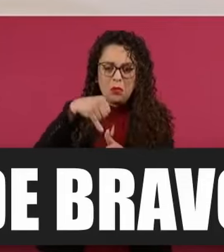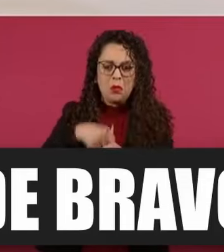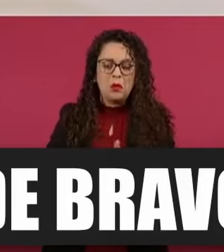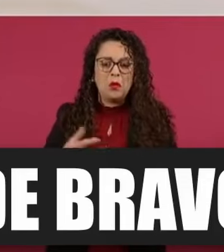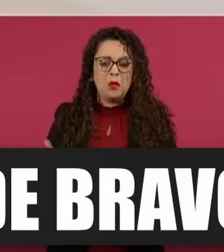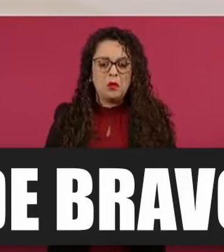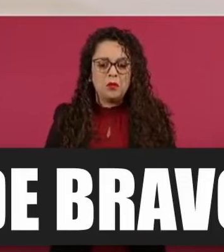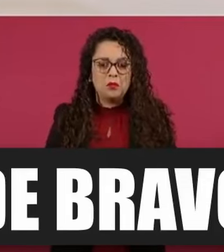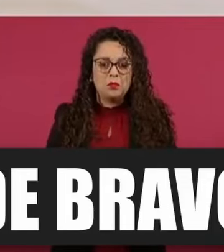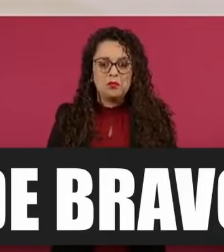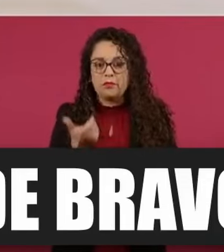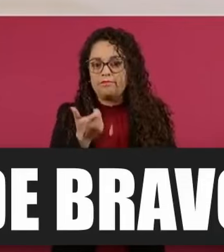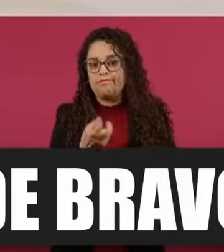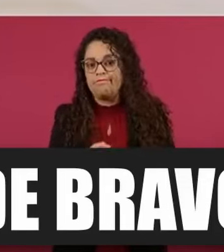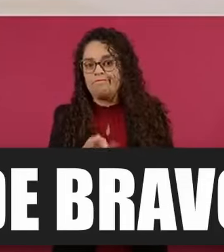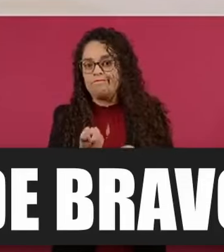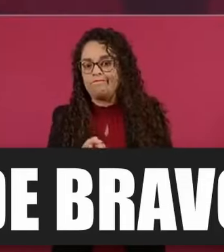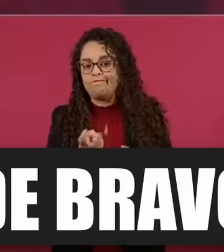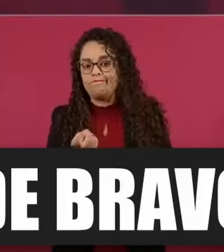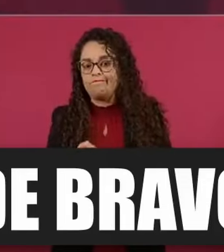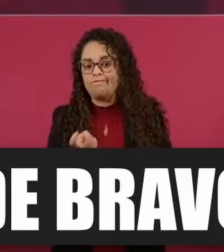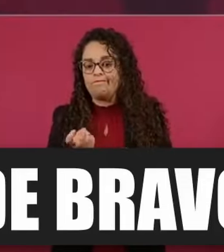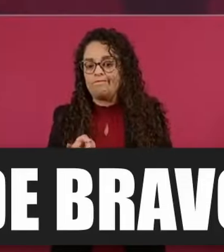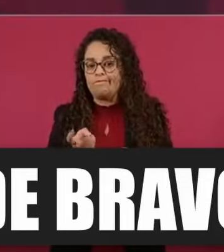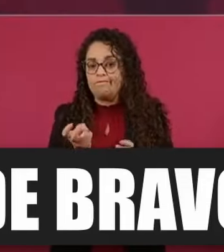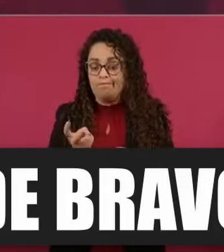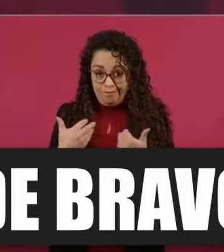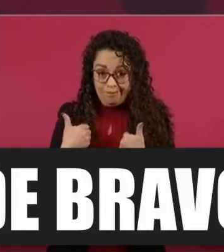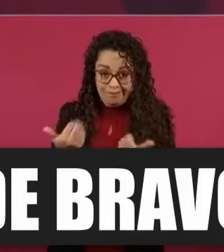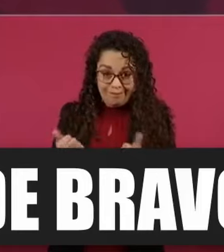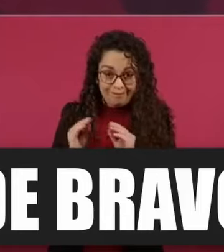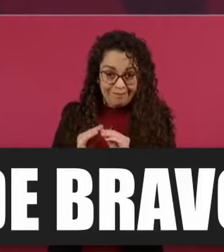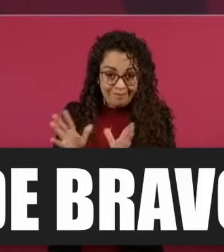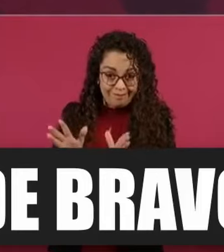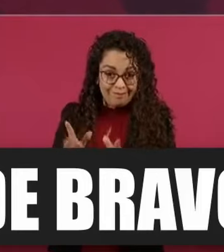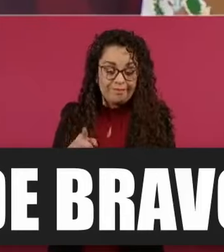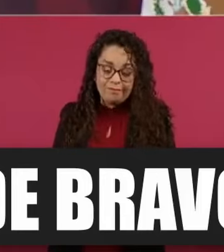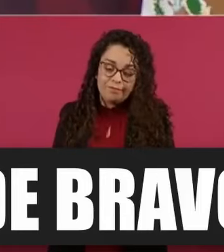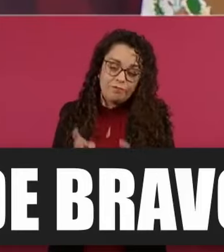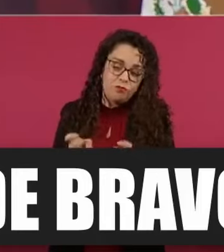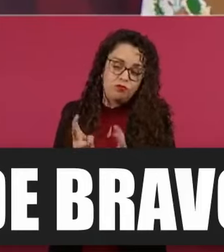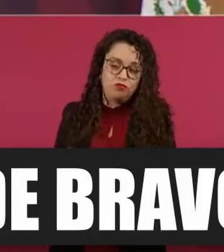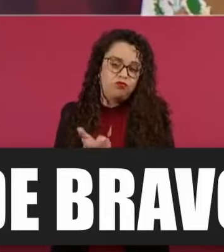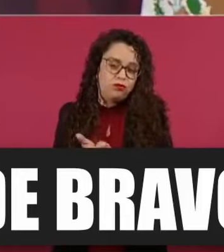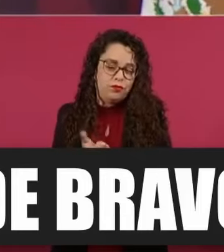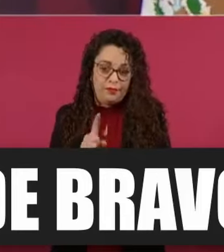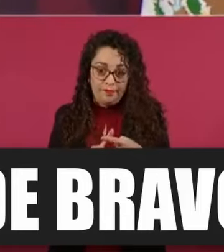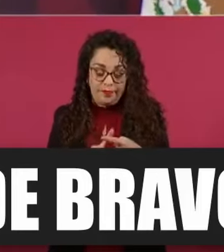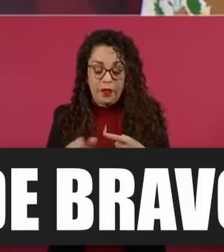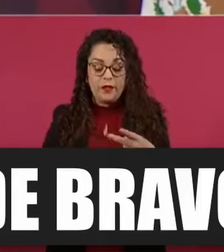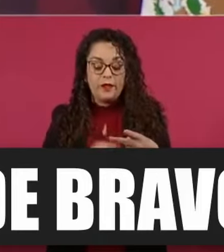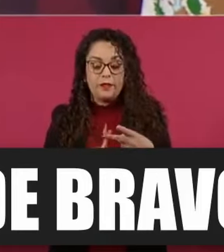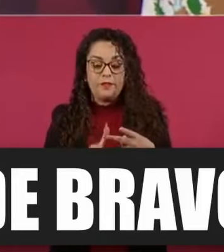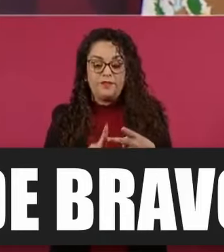y había tranzas, para decirlo con claridad, eso por un lado, y lo otro,